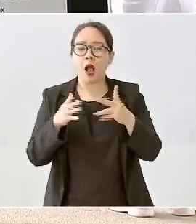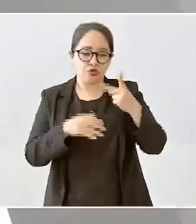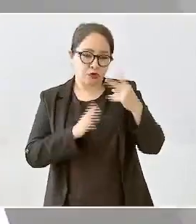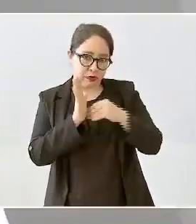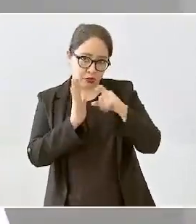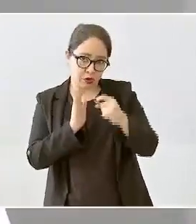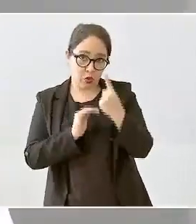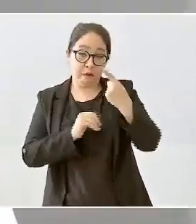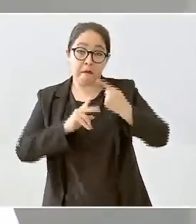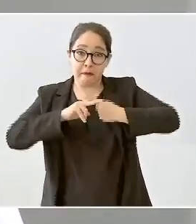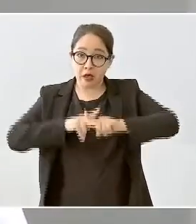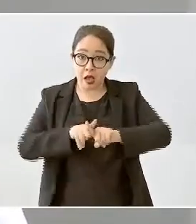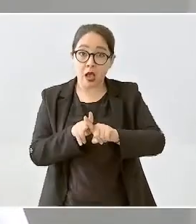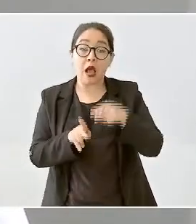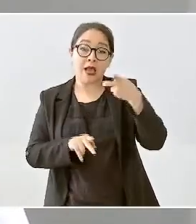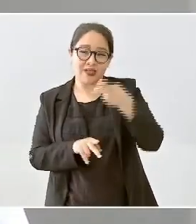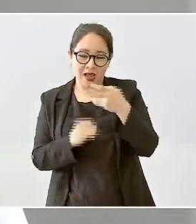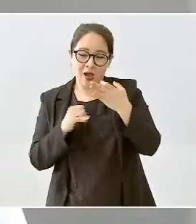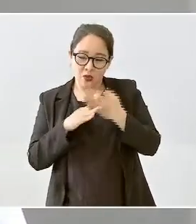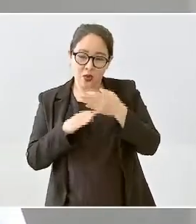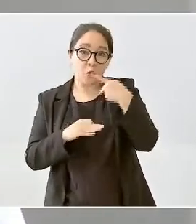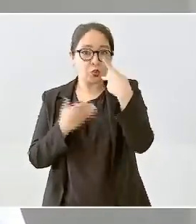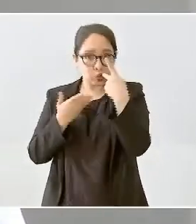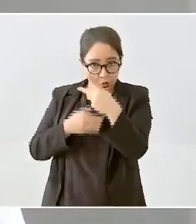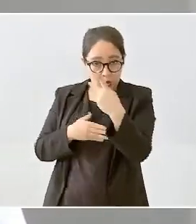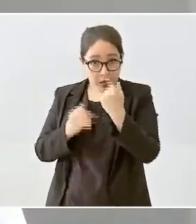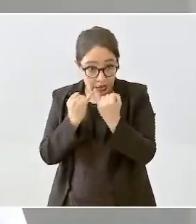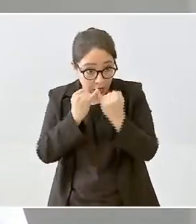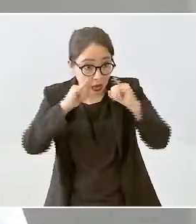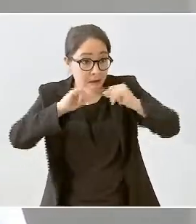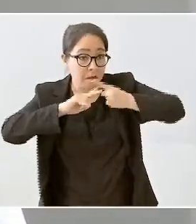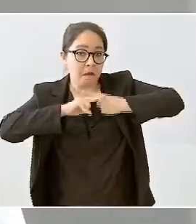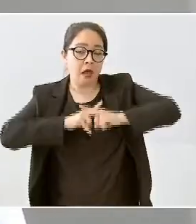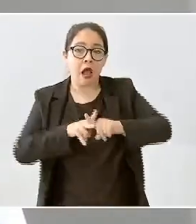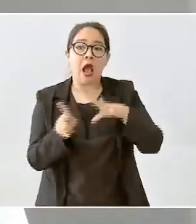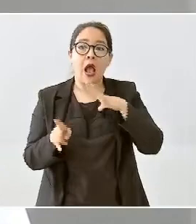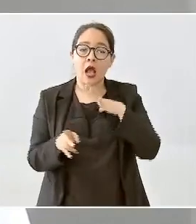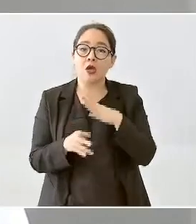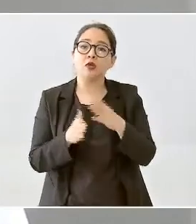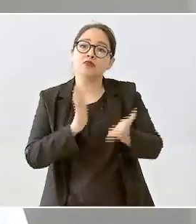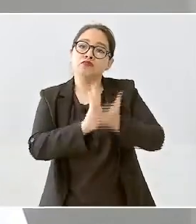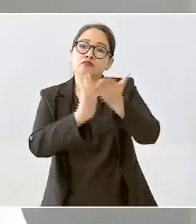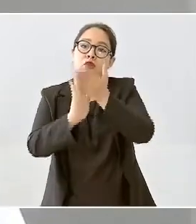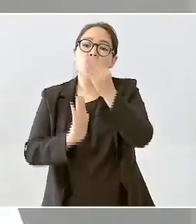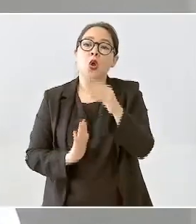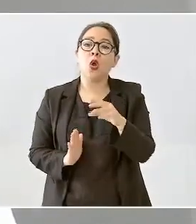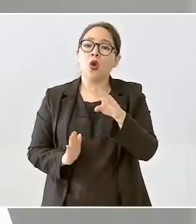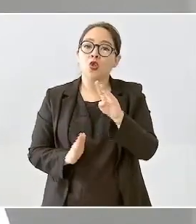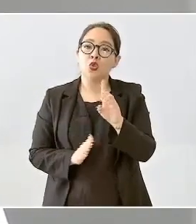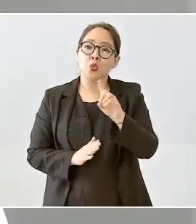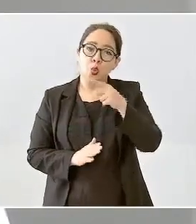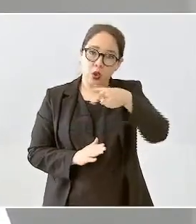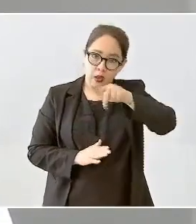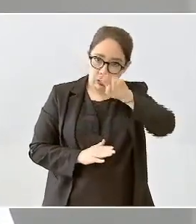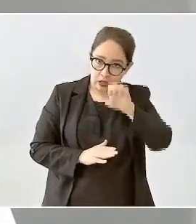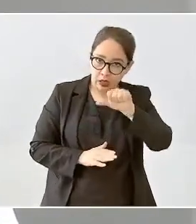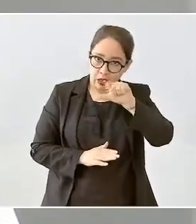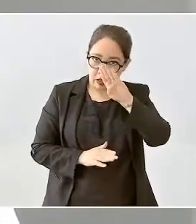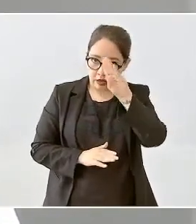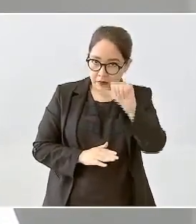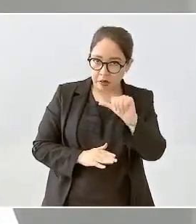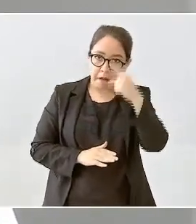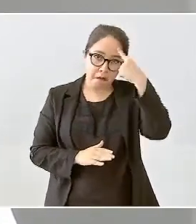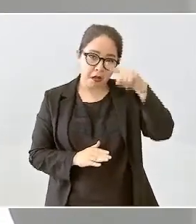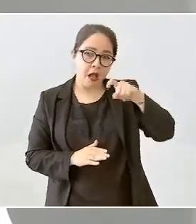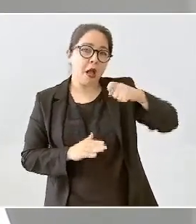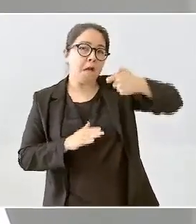este muelle que ahora va usted a inaugurar, vamos a iniciar también la construcción este año de un duque de Alba, que es una estructura con pilotes para que nos cueste más